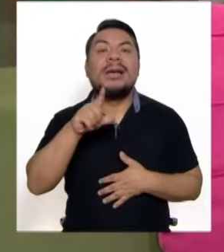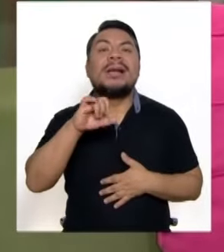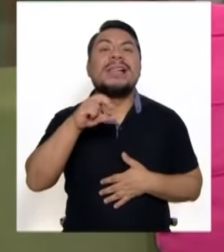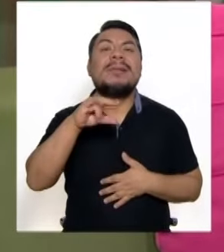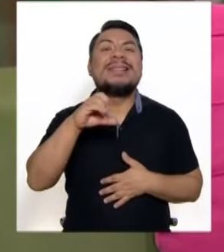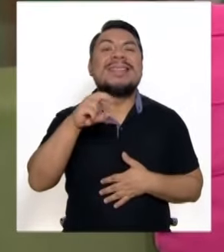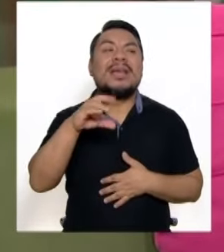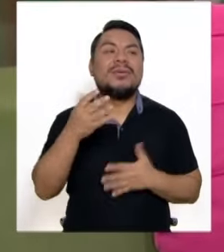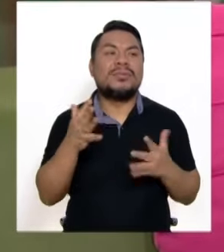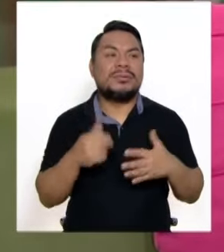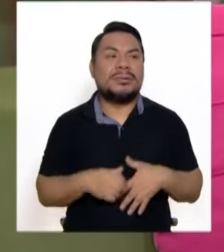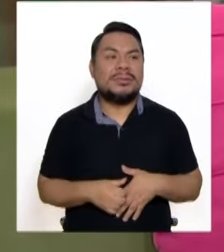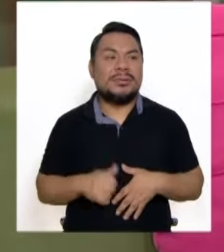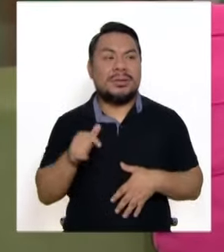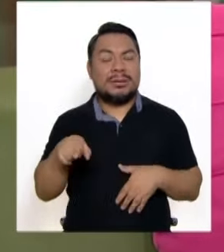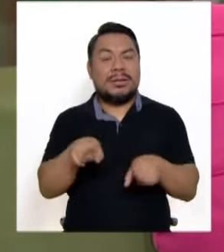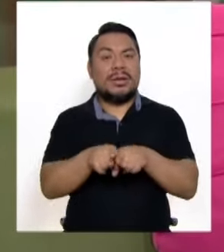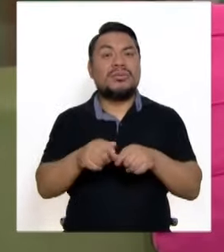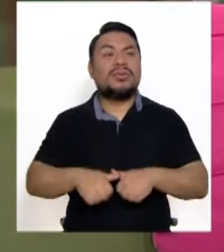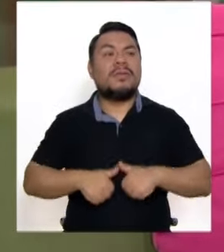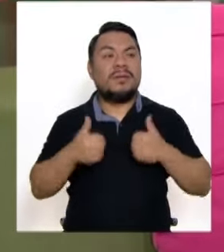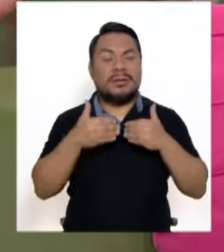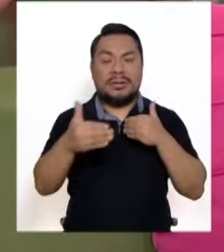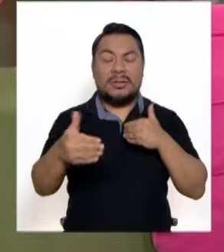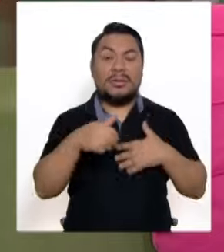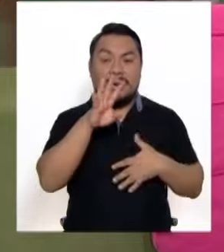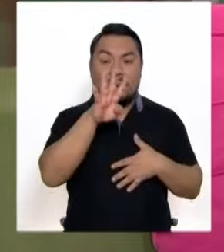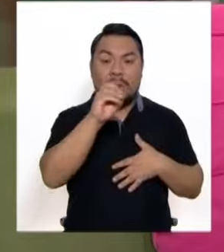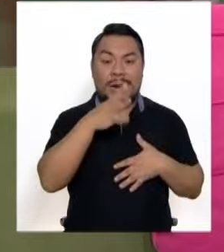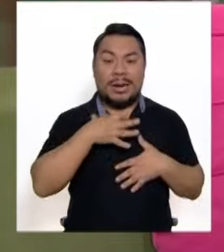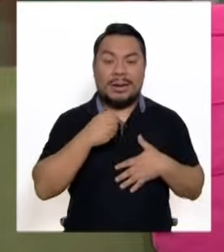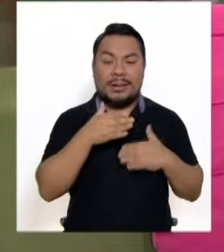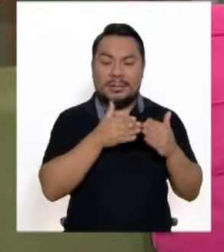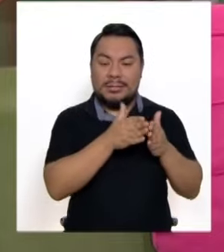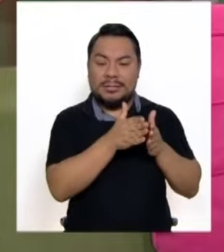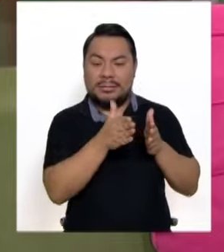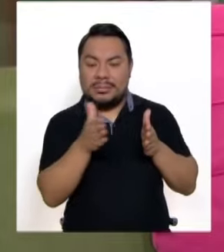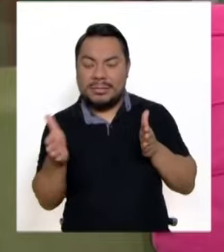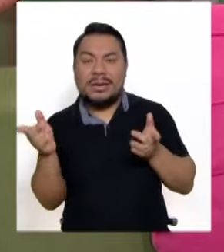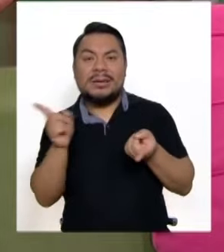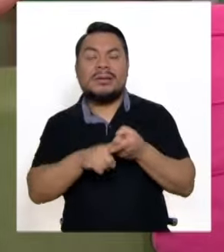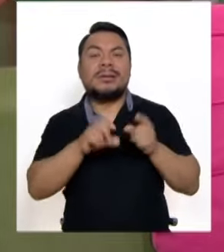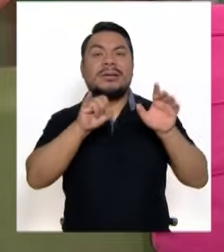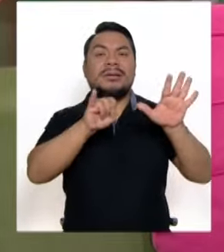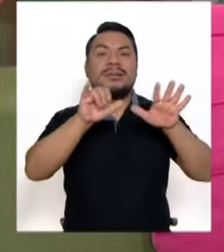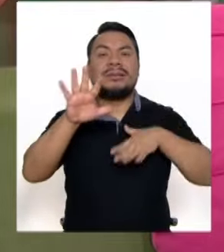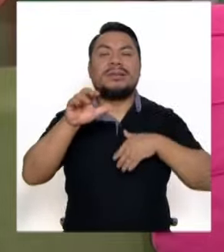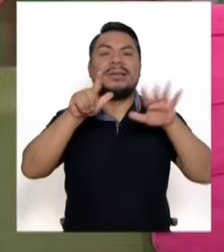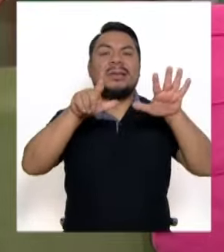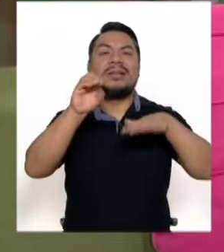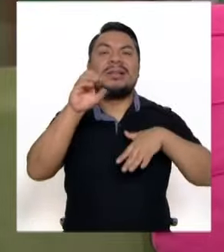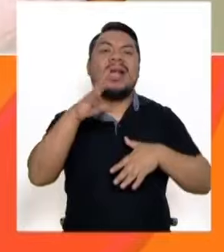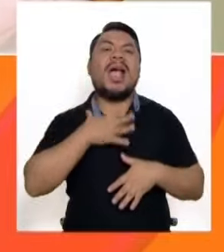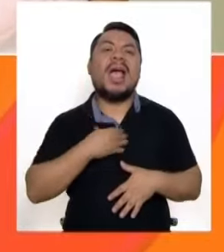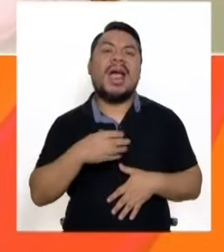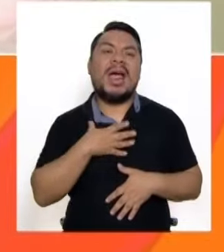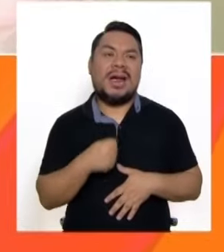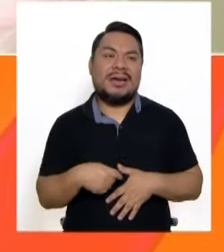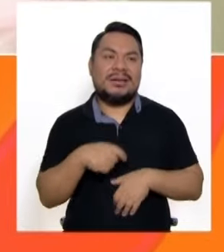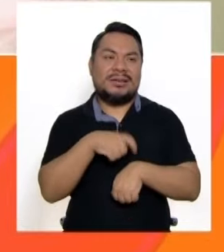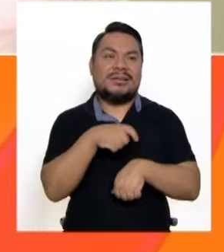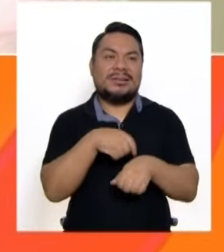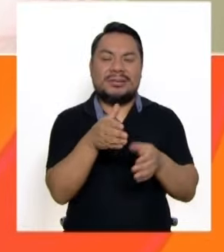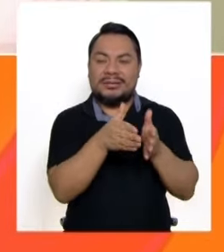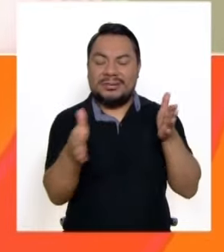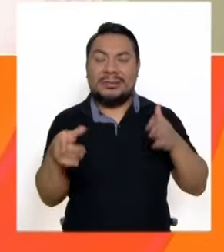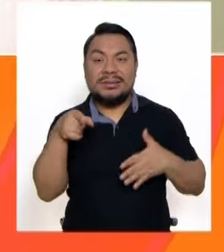dura aproximadamente un tercio de su vida. Es decir, desde los 40 hasta los 65 o 70 años más o menos. Y entonces eso